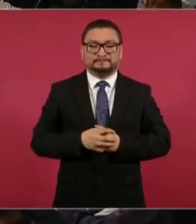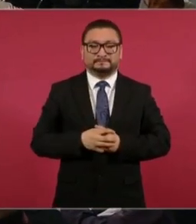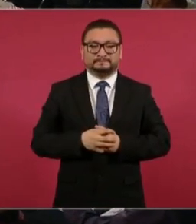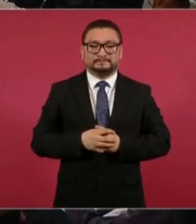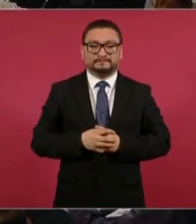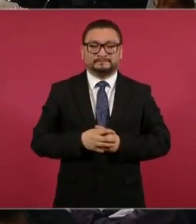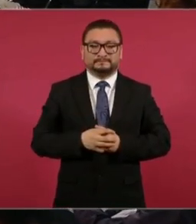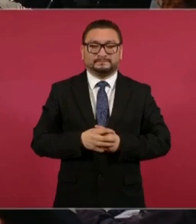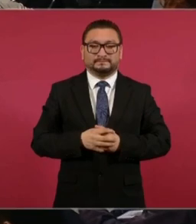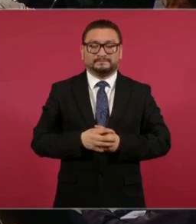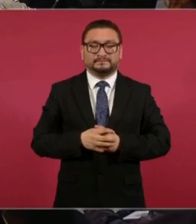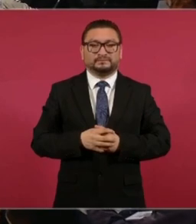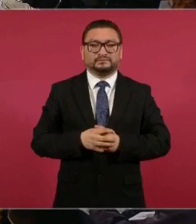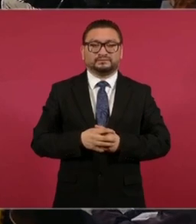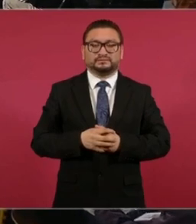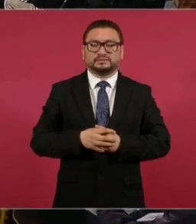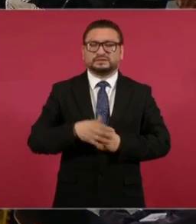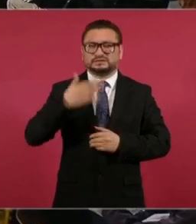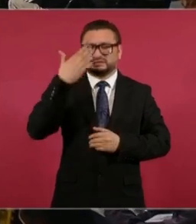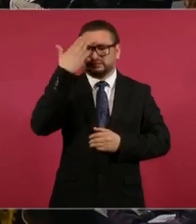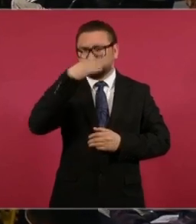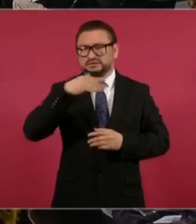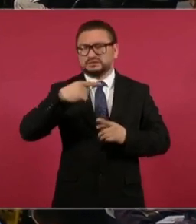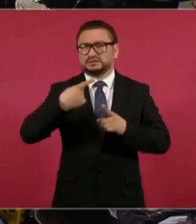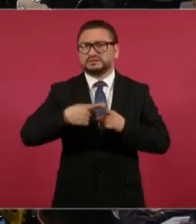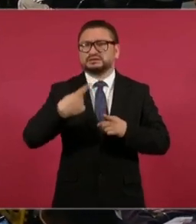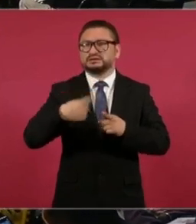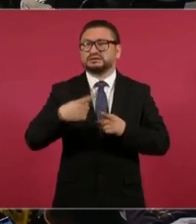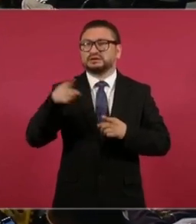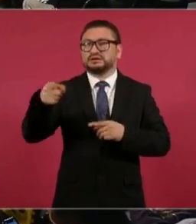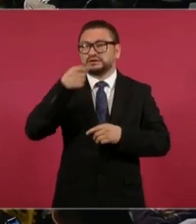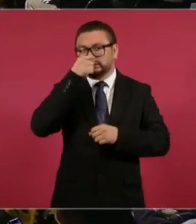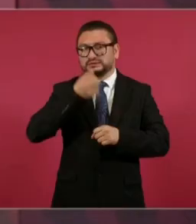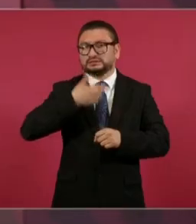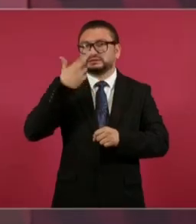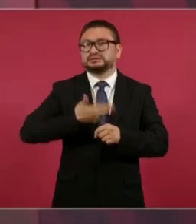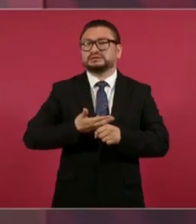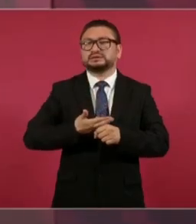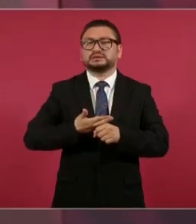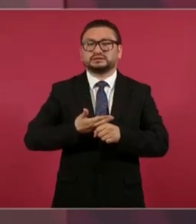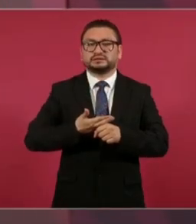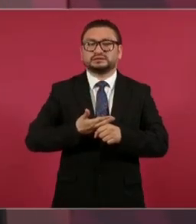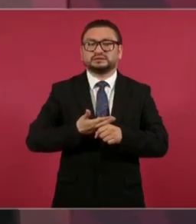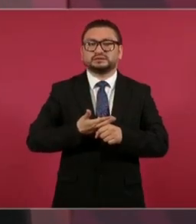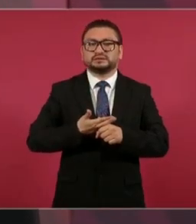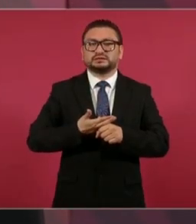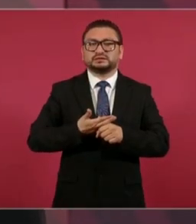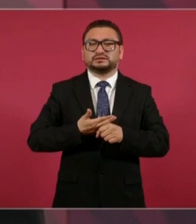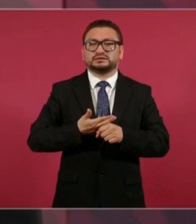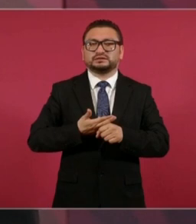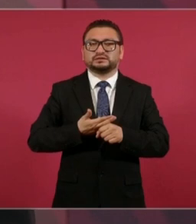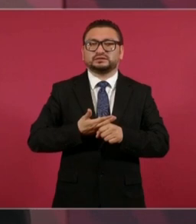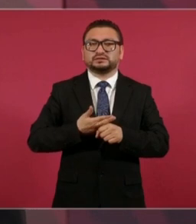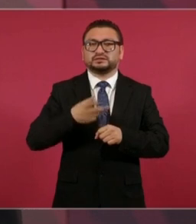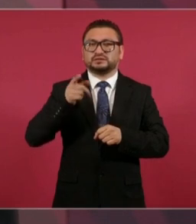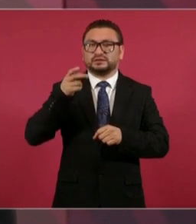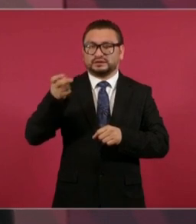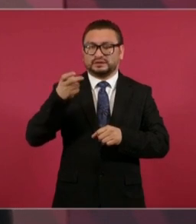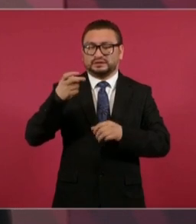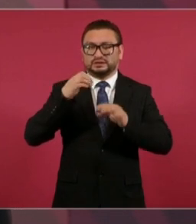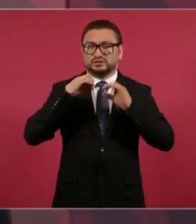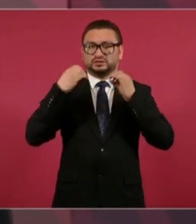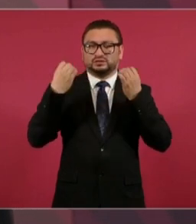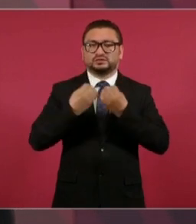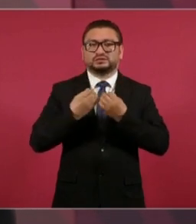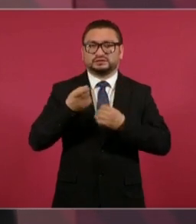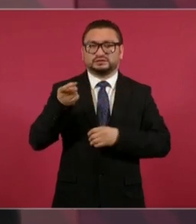oea saben quién fue secretario de esta